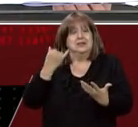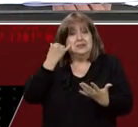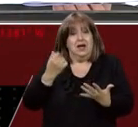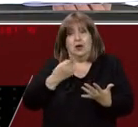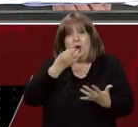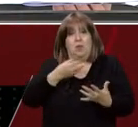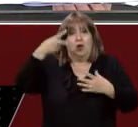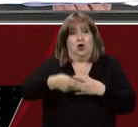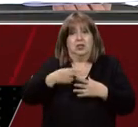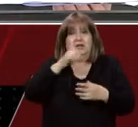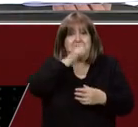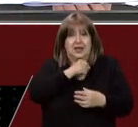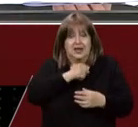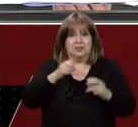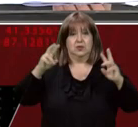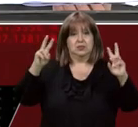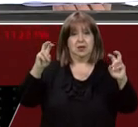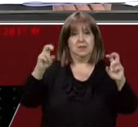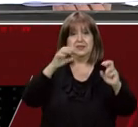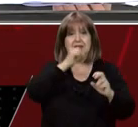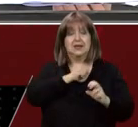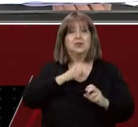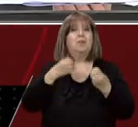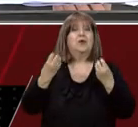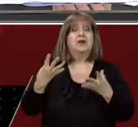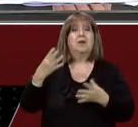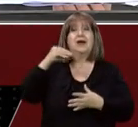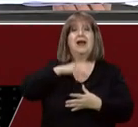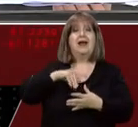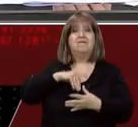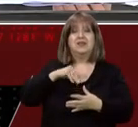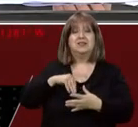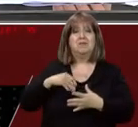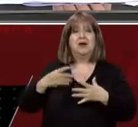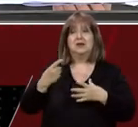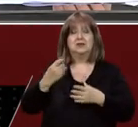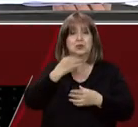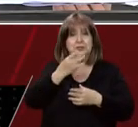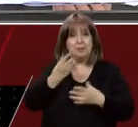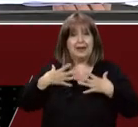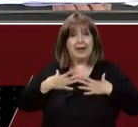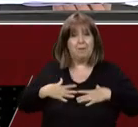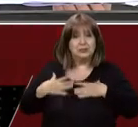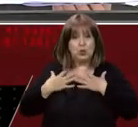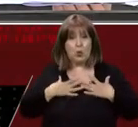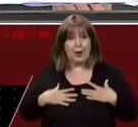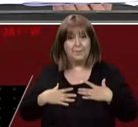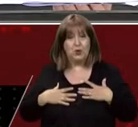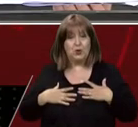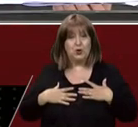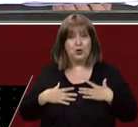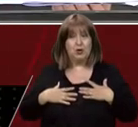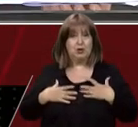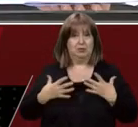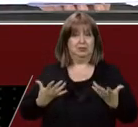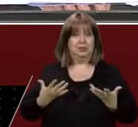hablando? Si es secreto, entre comillas, para que las víctimas no sepan lo que le pasó a su cuerpito. Claro. Pero esto no es tan. Que el victimario